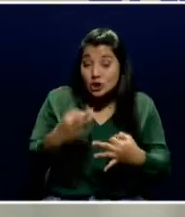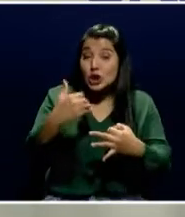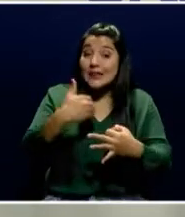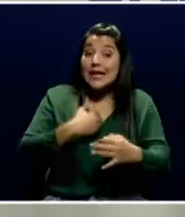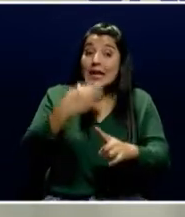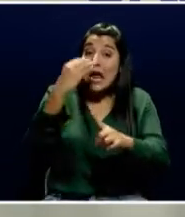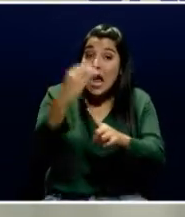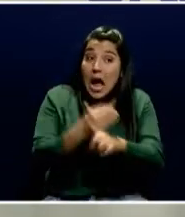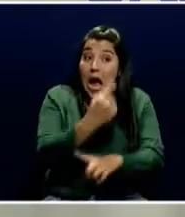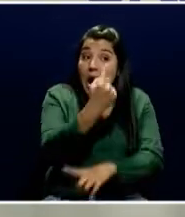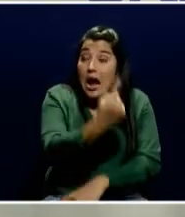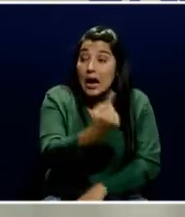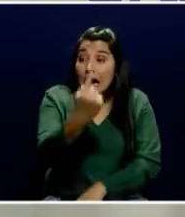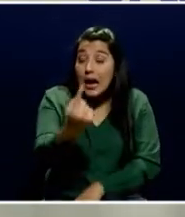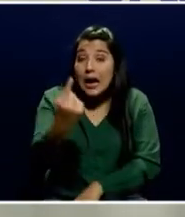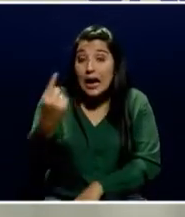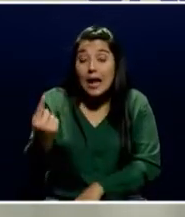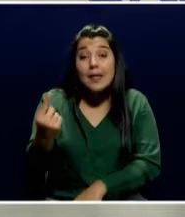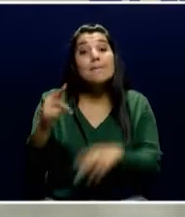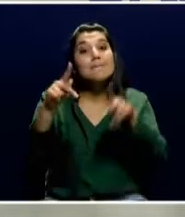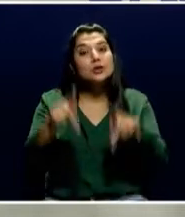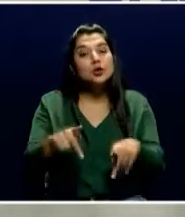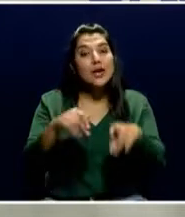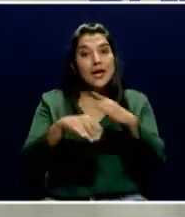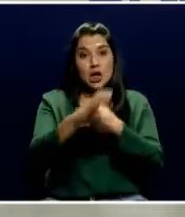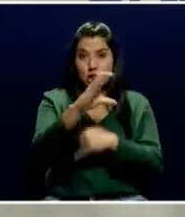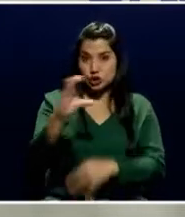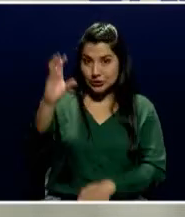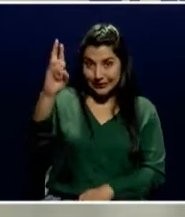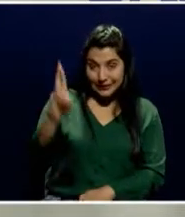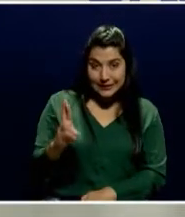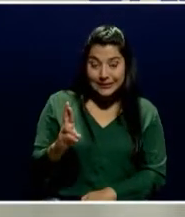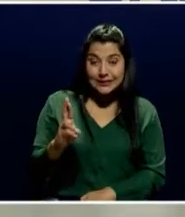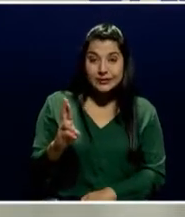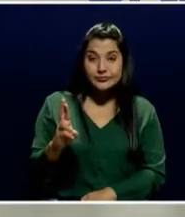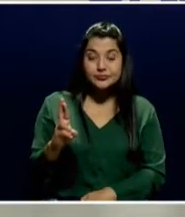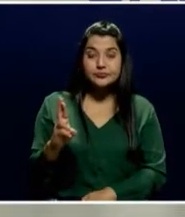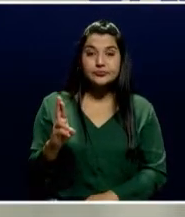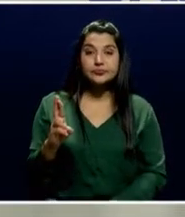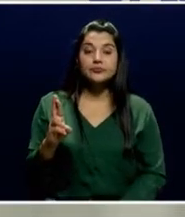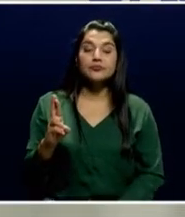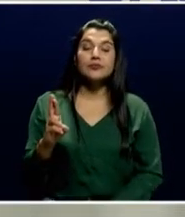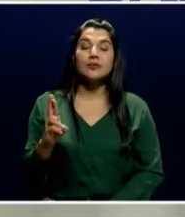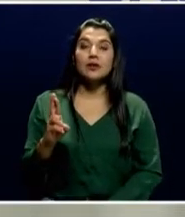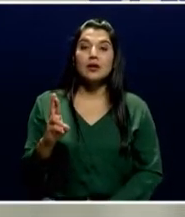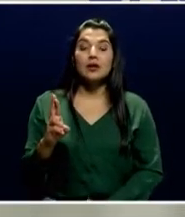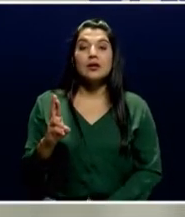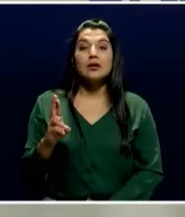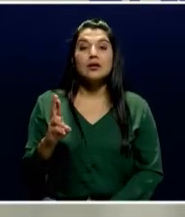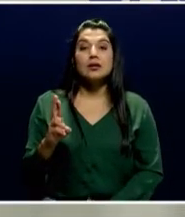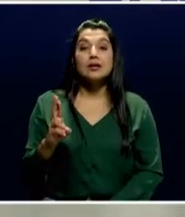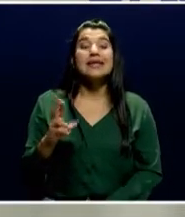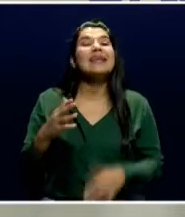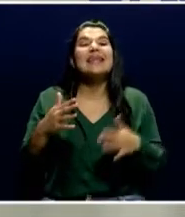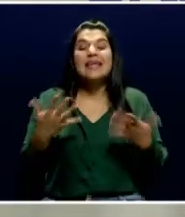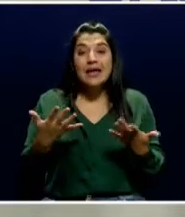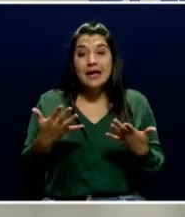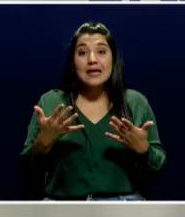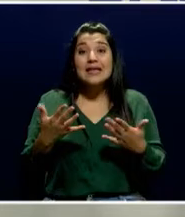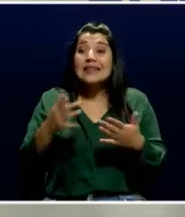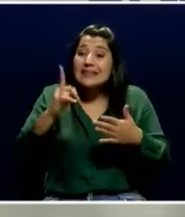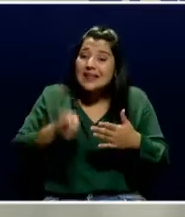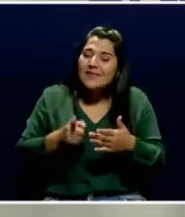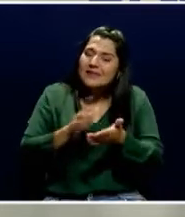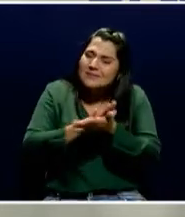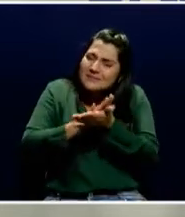cada uno de los y las costarricenses y también las personas que residen o nos visitan al país es redoblar las medidas